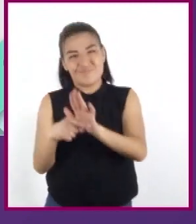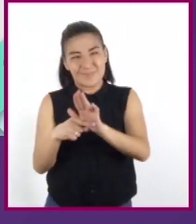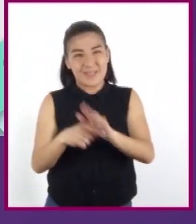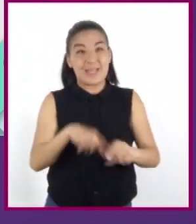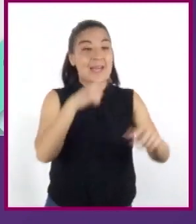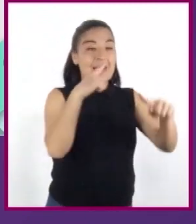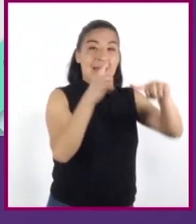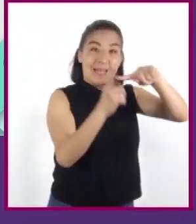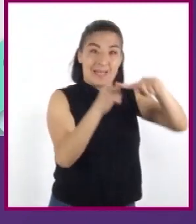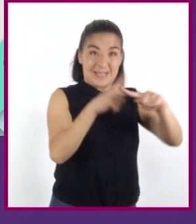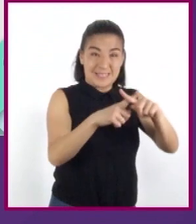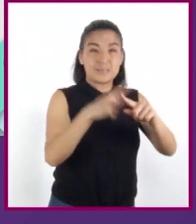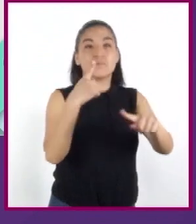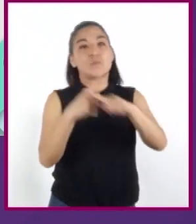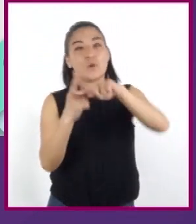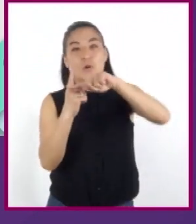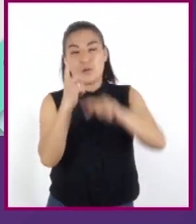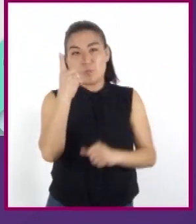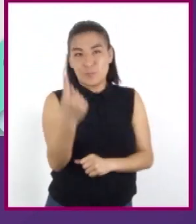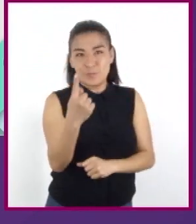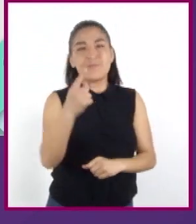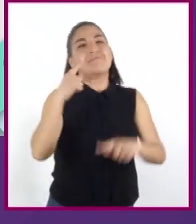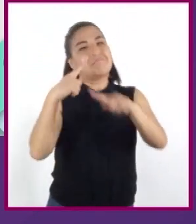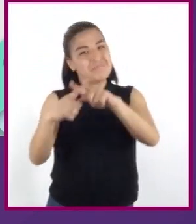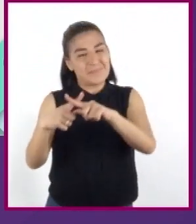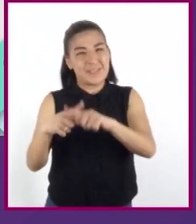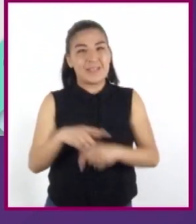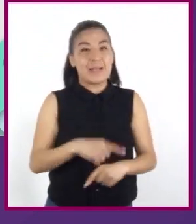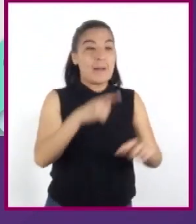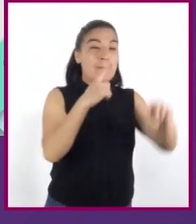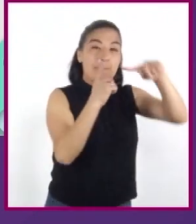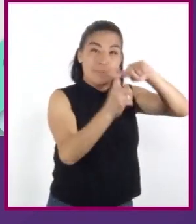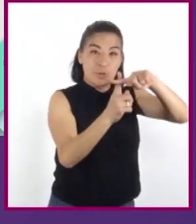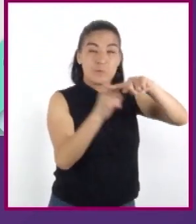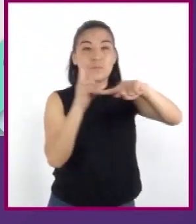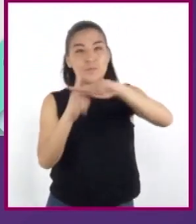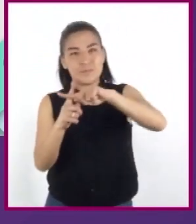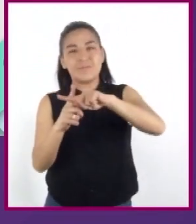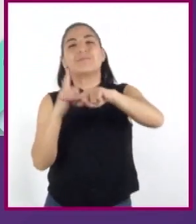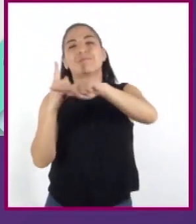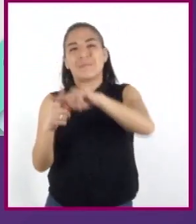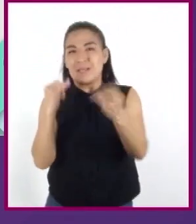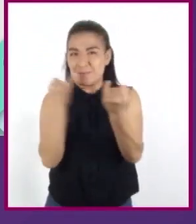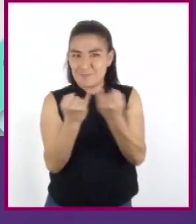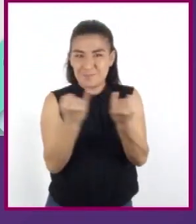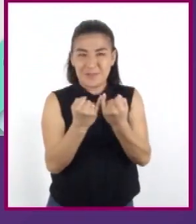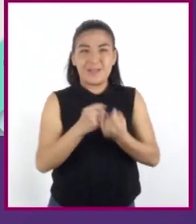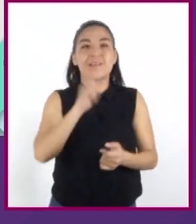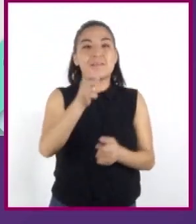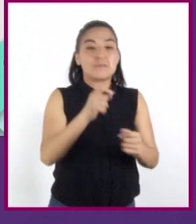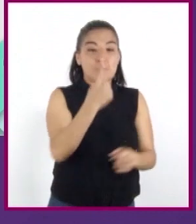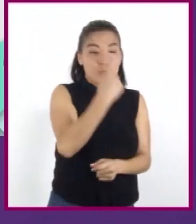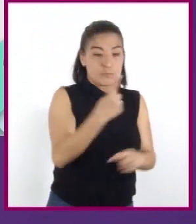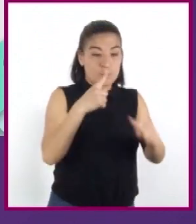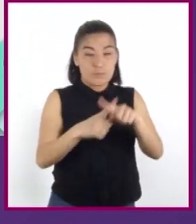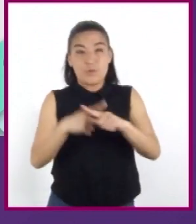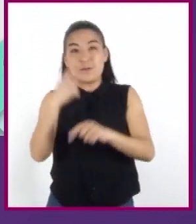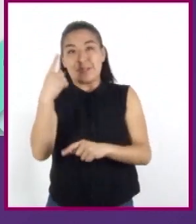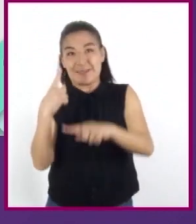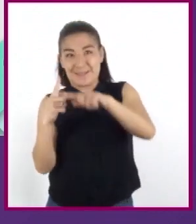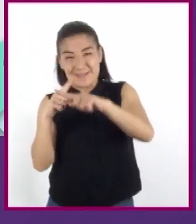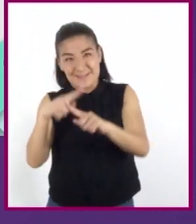x por 1 es x. Positivo por positivo da positivo. 1 por x es igual a